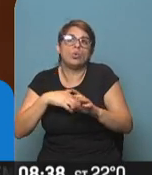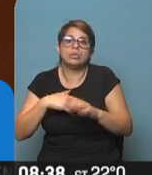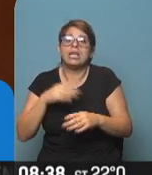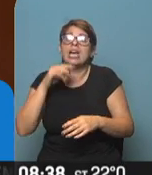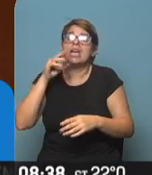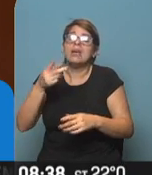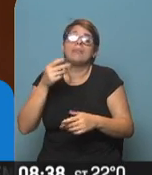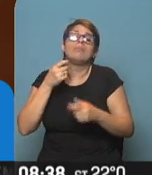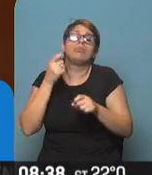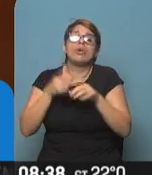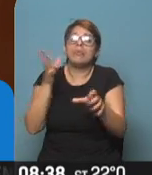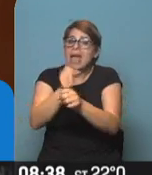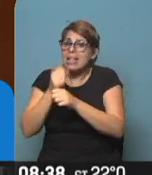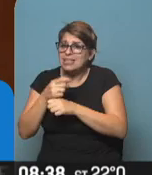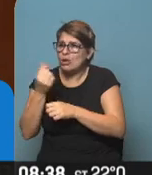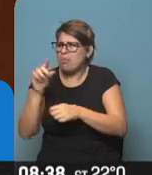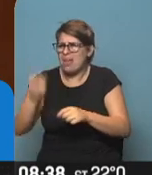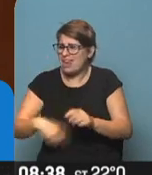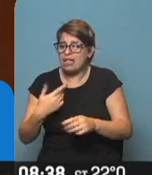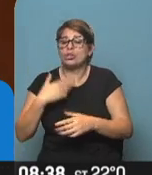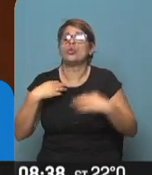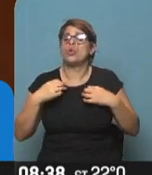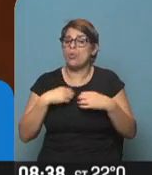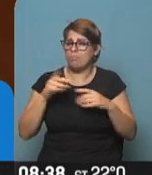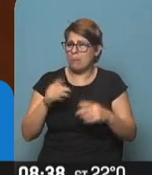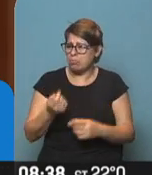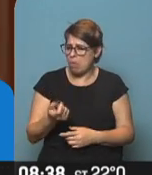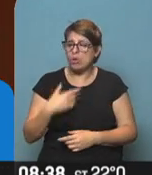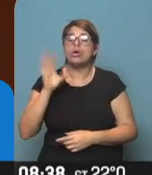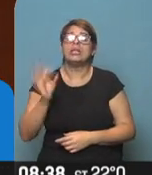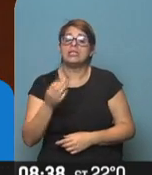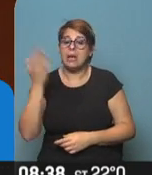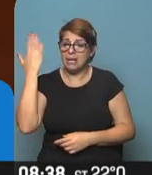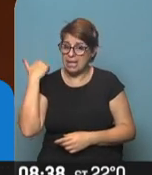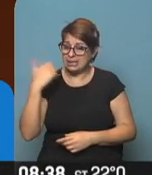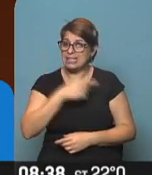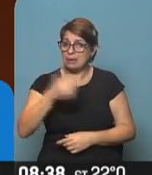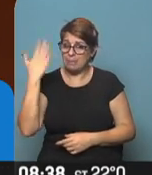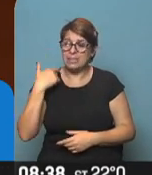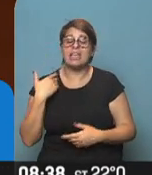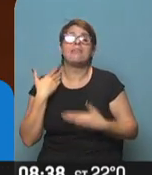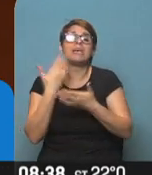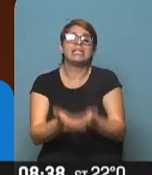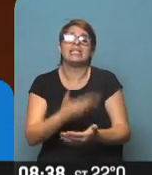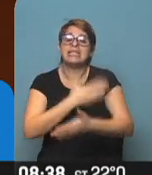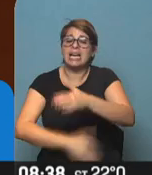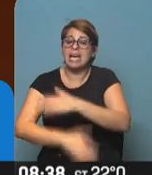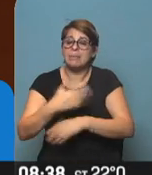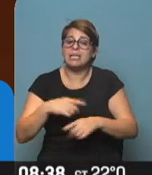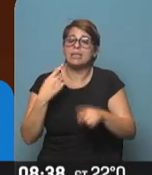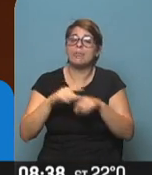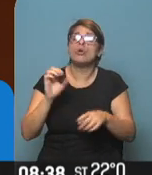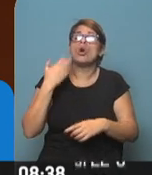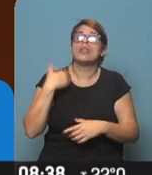hoy en día la indumentaria que utilizan no es de ellas sabemos que la semana pasada fue presentada la camiseta pero fue presentada por modelos profesionales